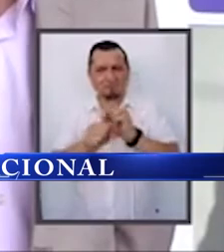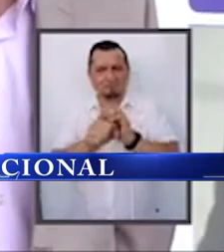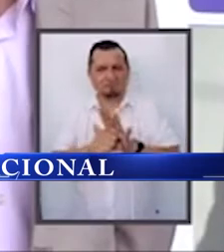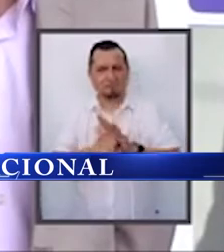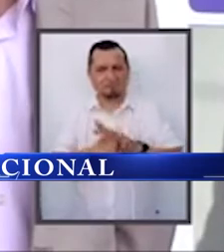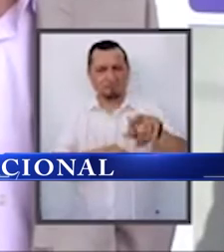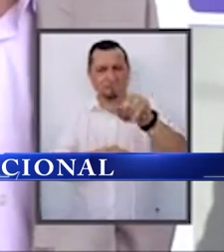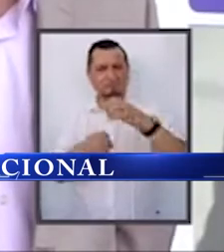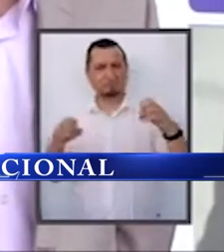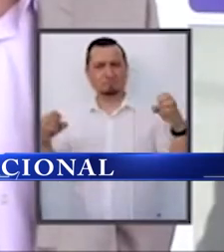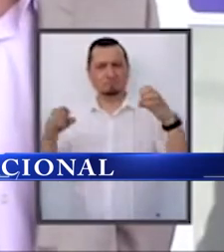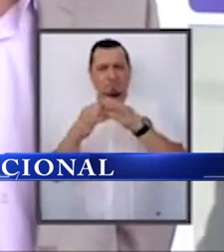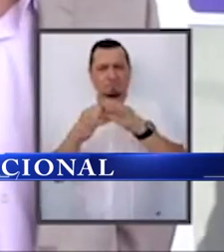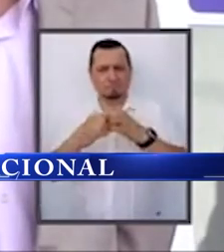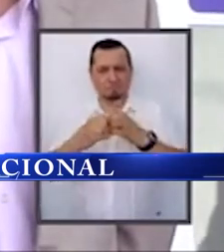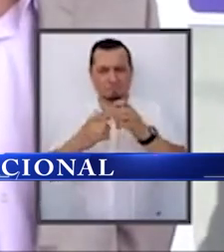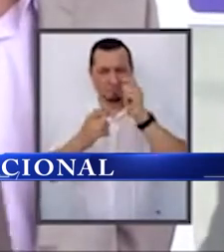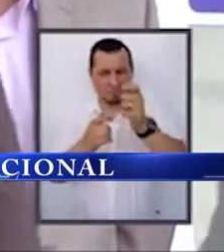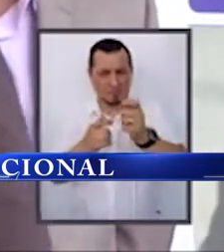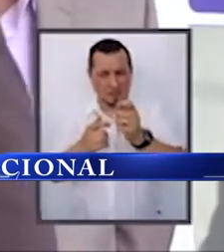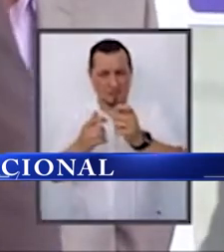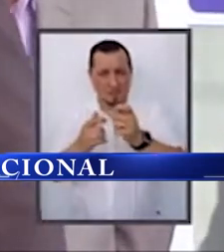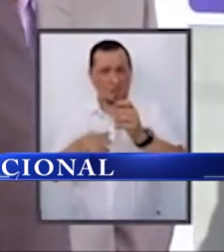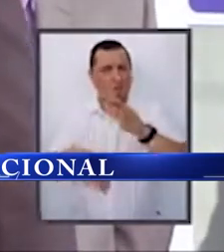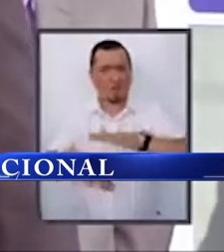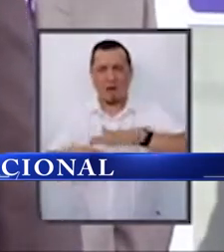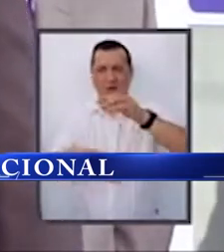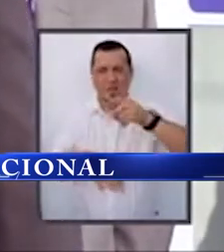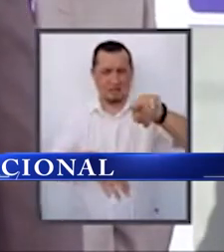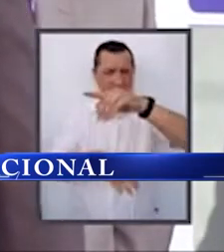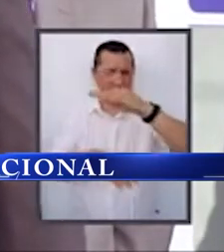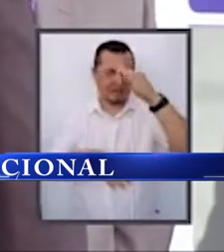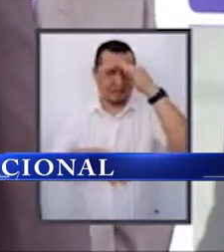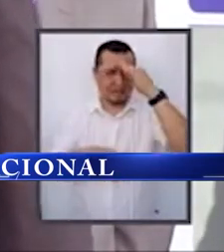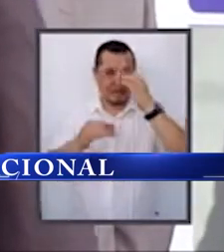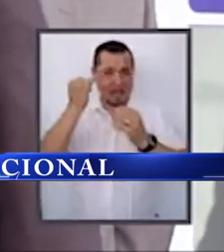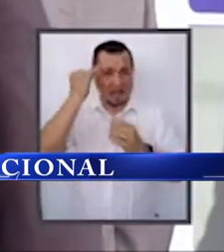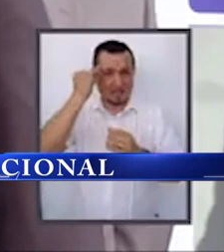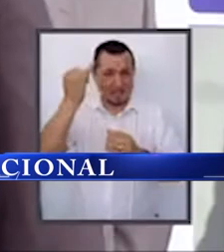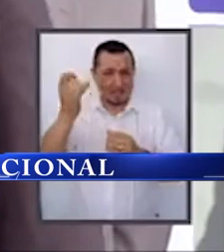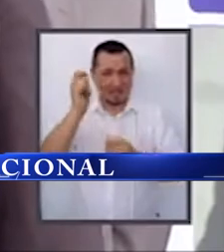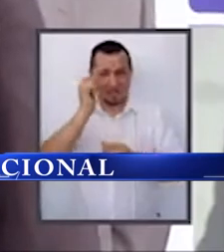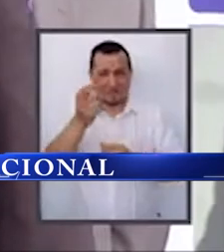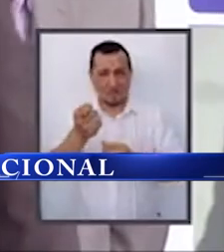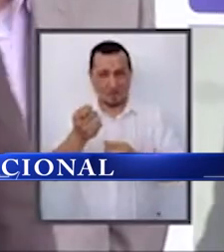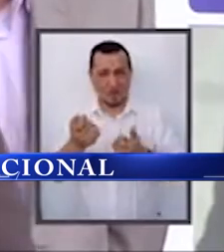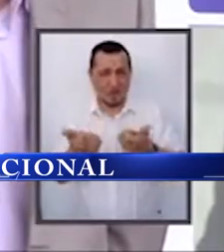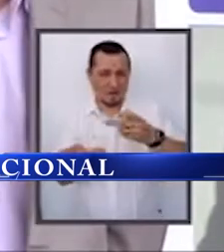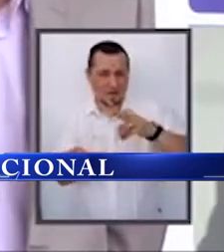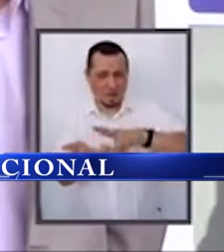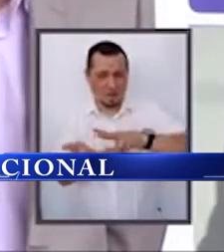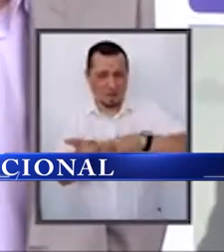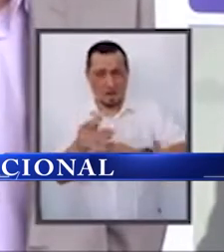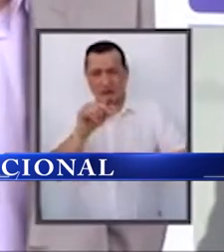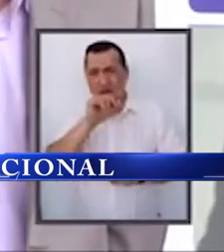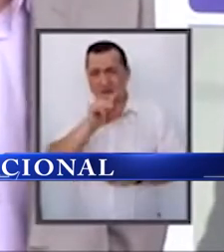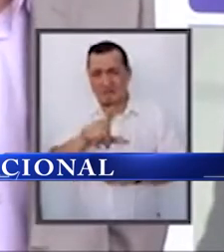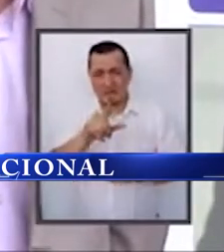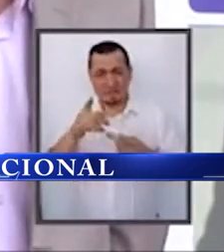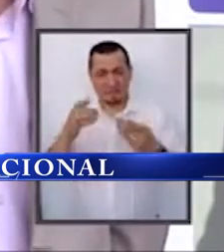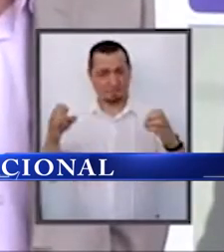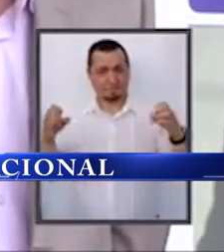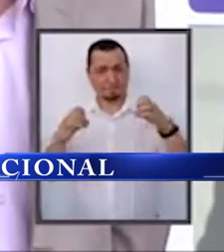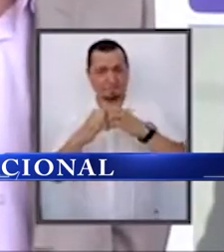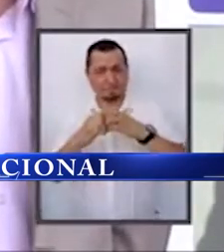sin poder dar un paso adelante para cumplir este compromiso. Yo dije que íbamos